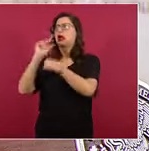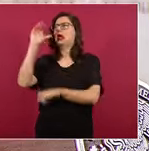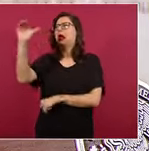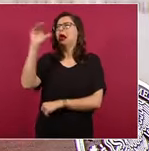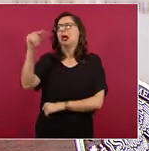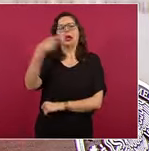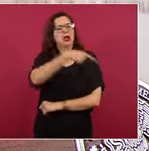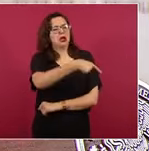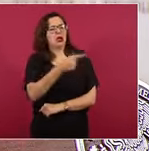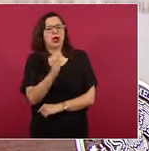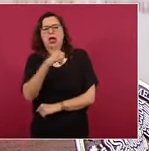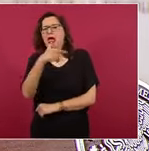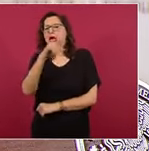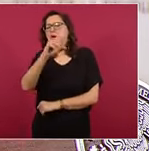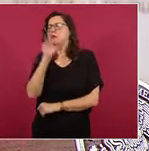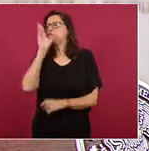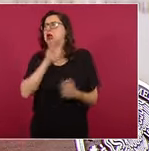pero eso no lo han hecho